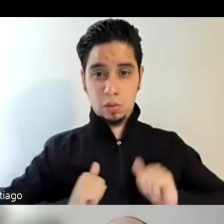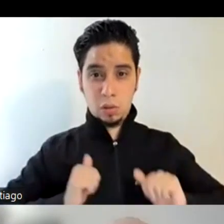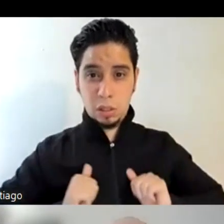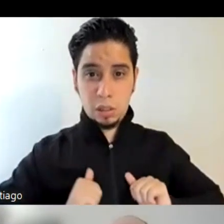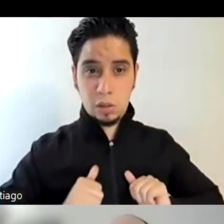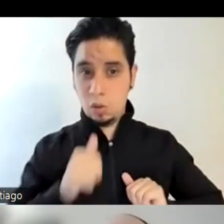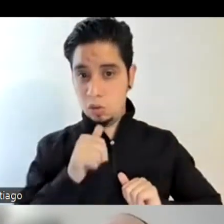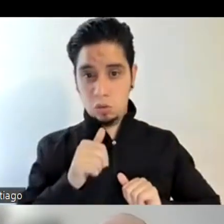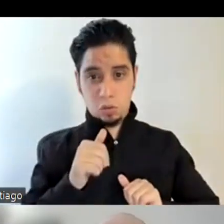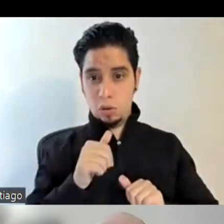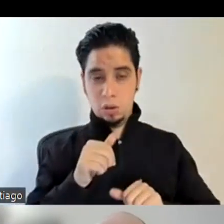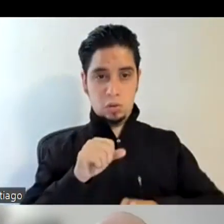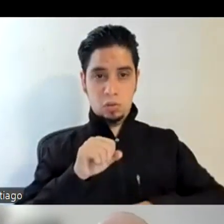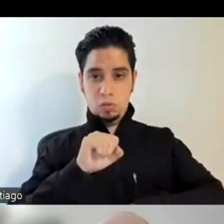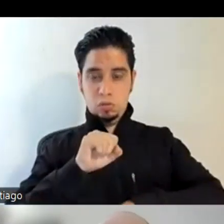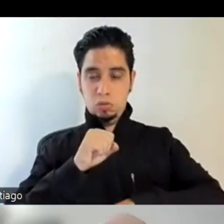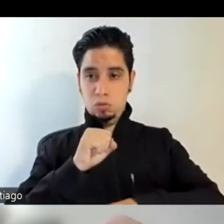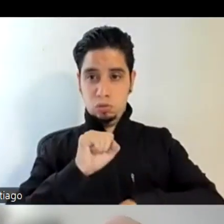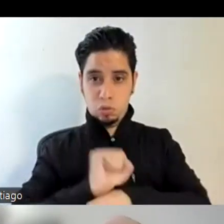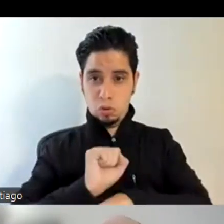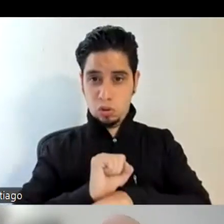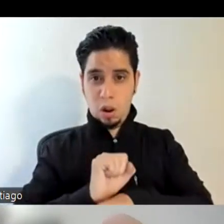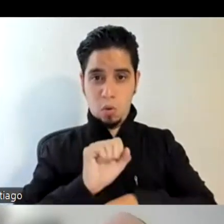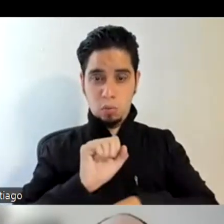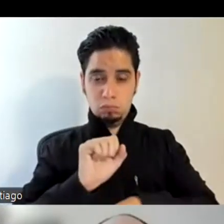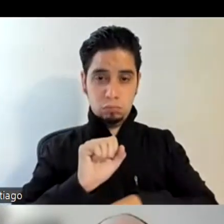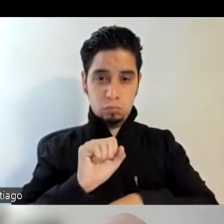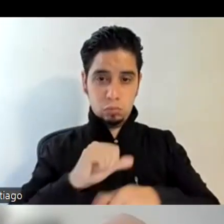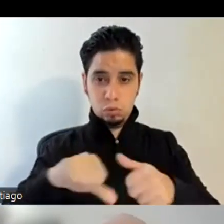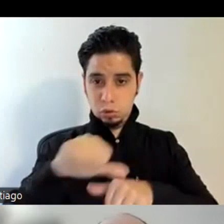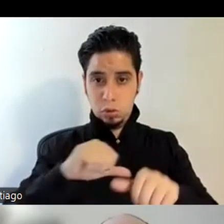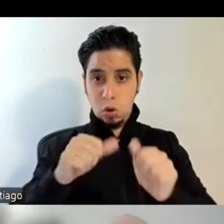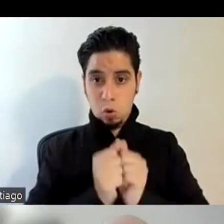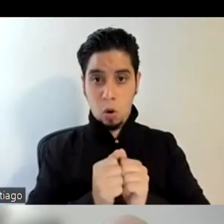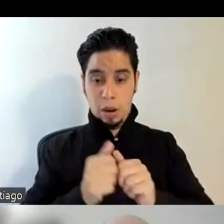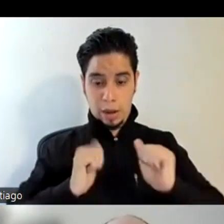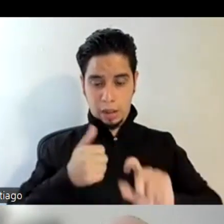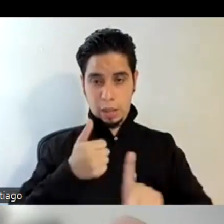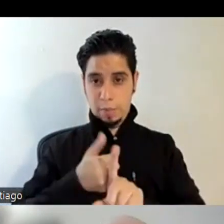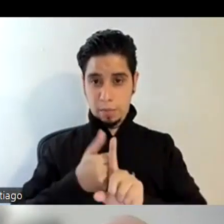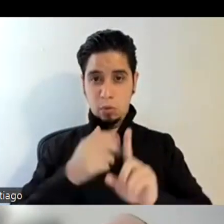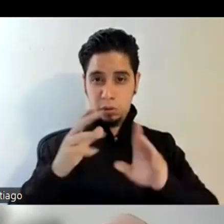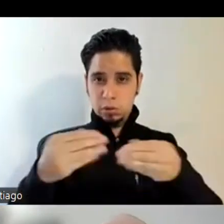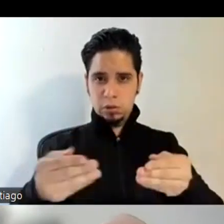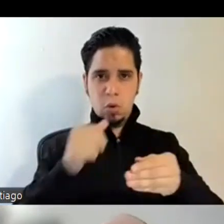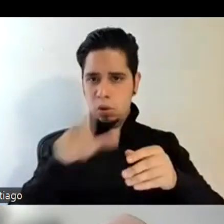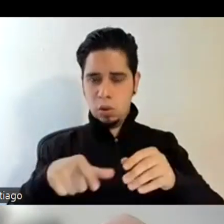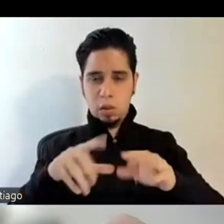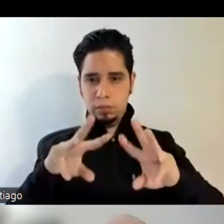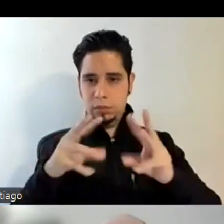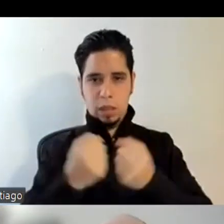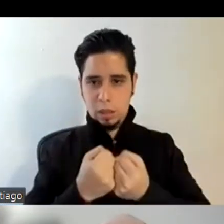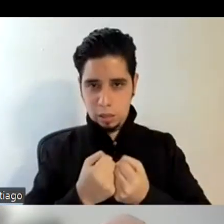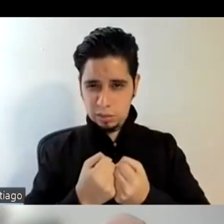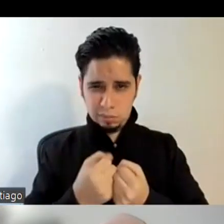social, yo soy artista. Y con el arte ya transformo a la gente. No tengo que dar un taller para transformar a